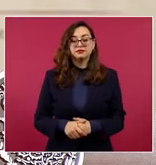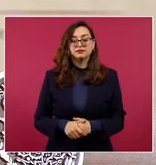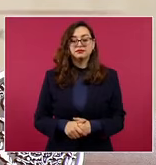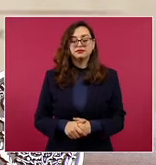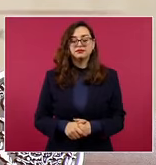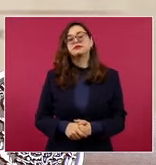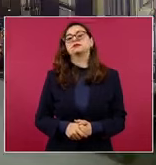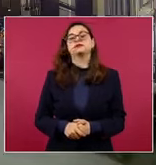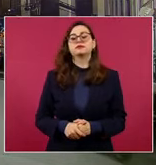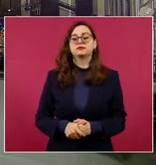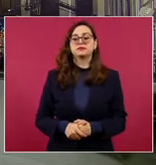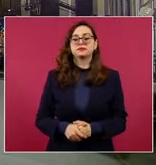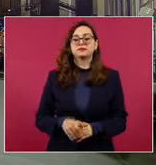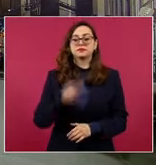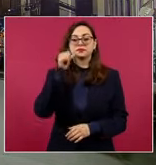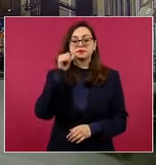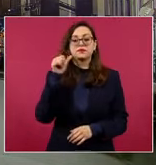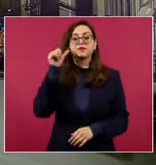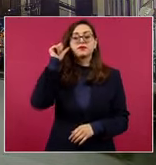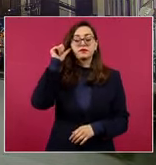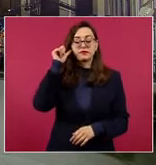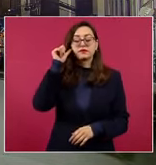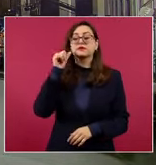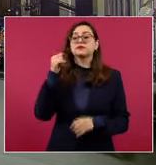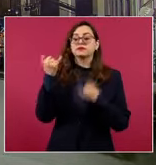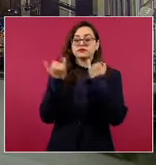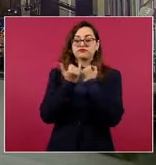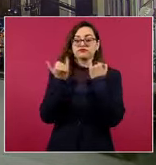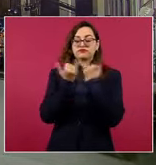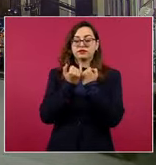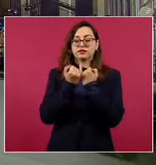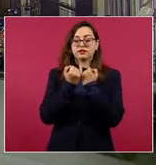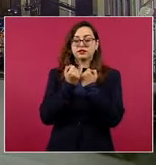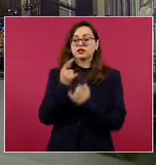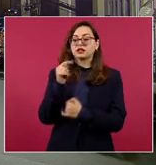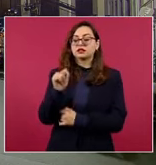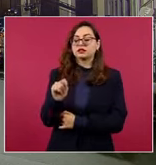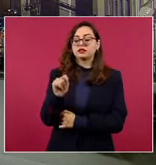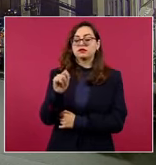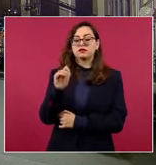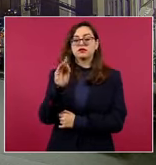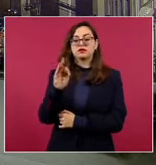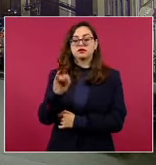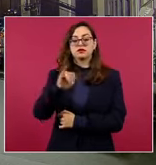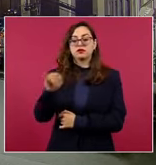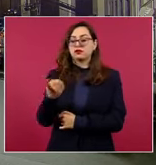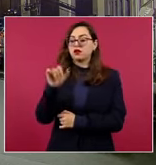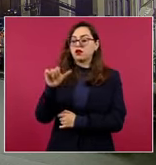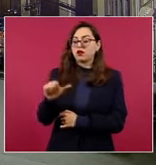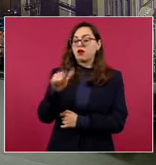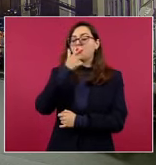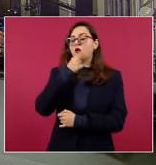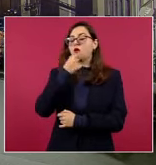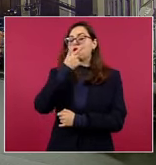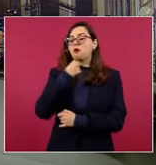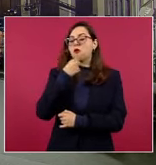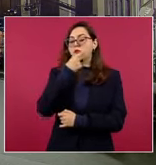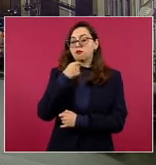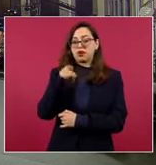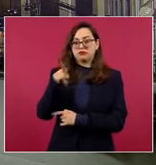También ayer se eligió al magistrado Guillermo Valls para el Tribunal Federal de Justicia Administrativa. También ahí hay